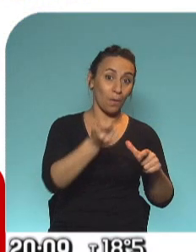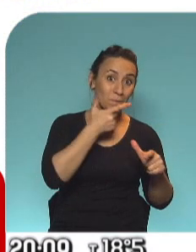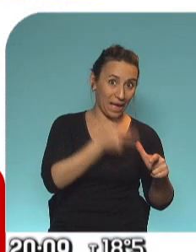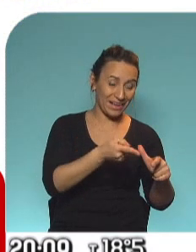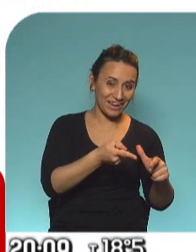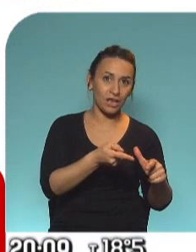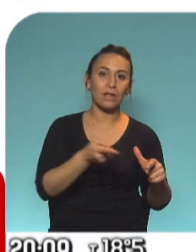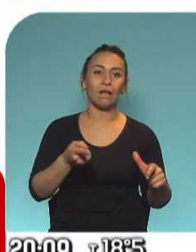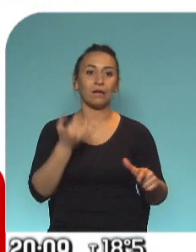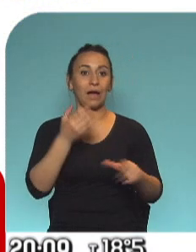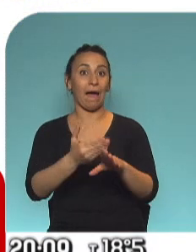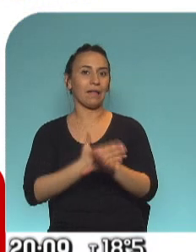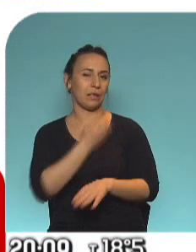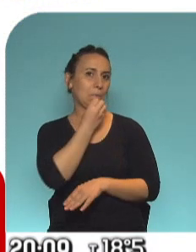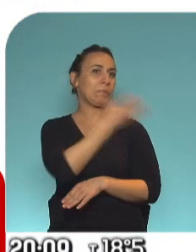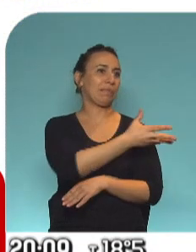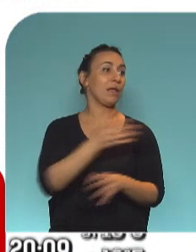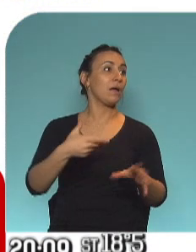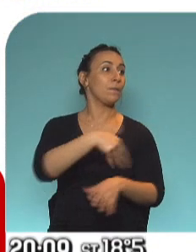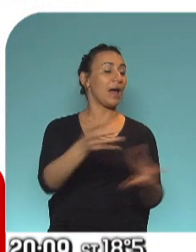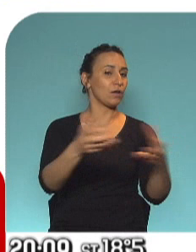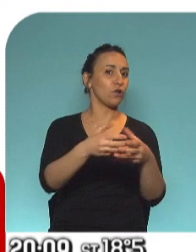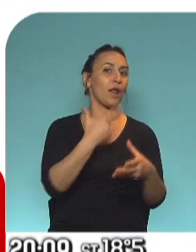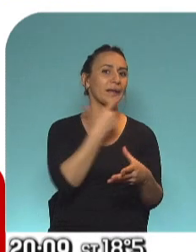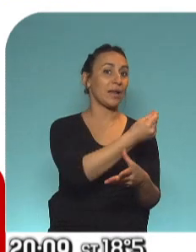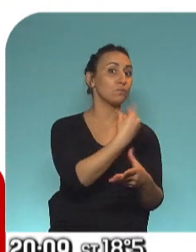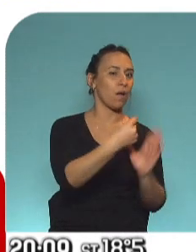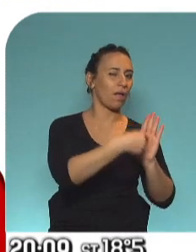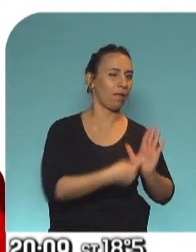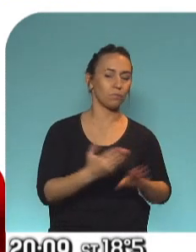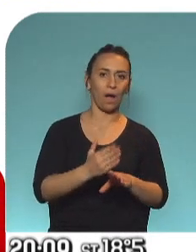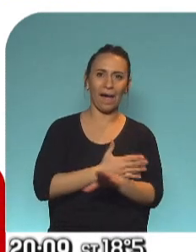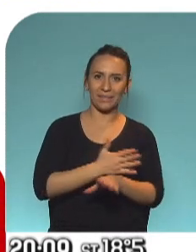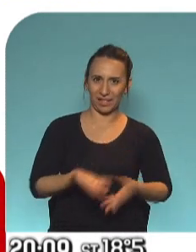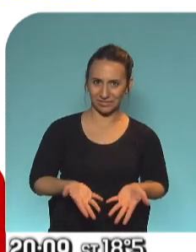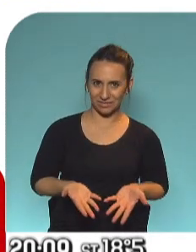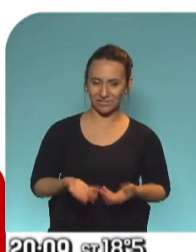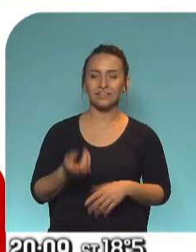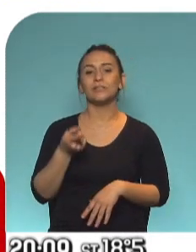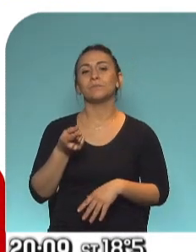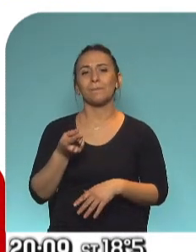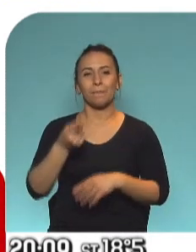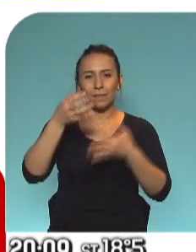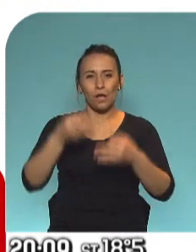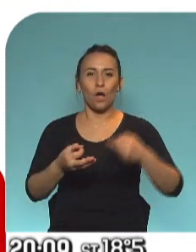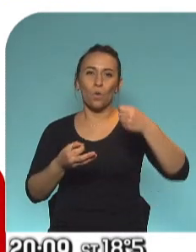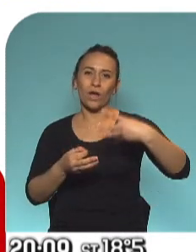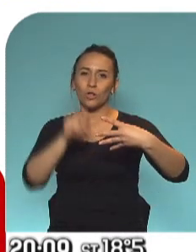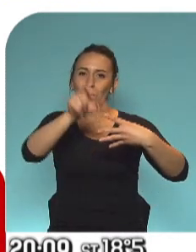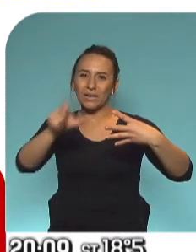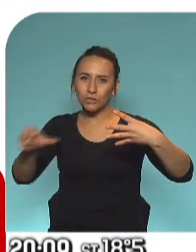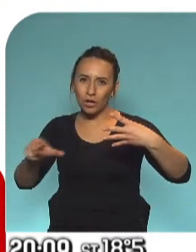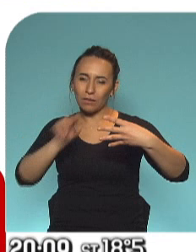que iban a reclamar en esa reunión. Ahí estamos en la denuncia. Hablabas de nombres tachados. Hay 4 personajes, 4 personas que